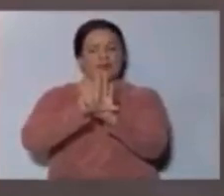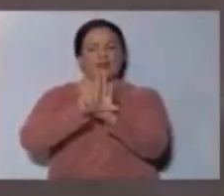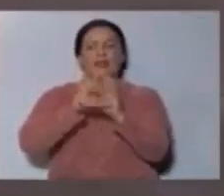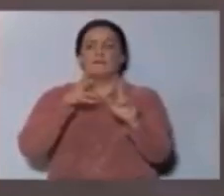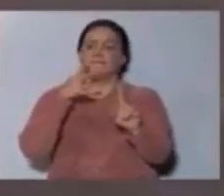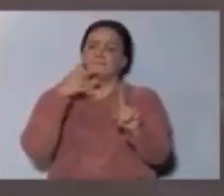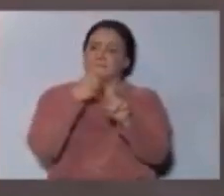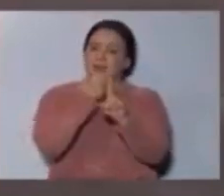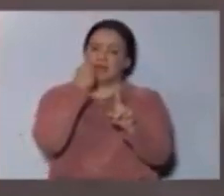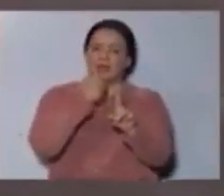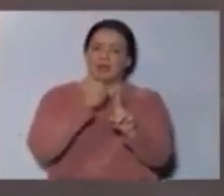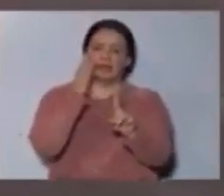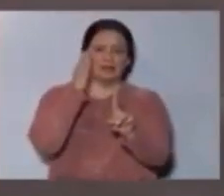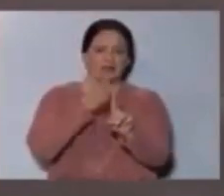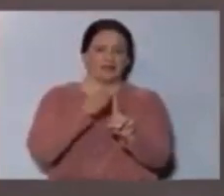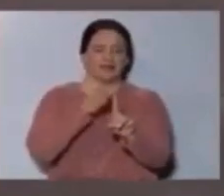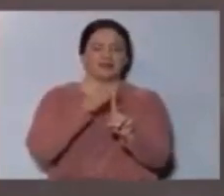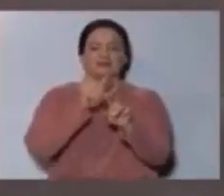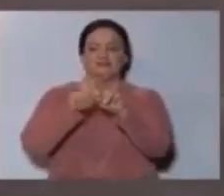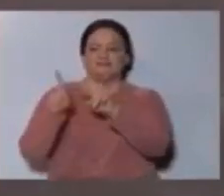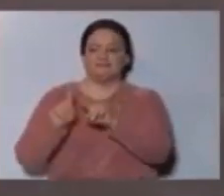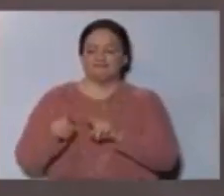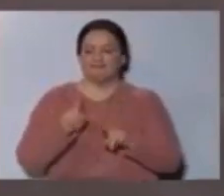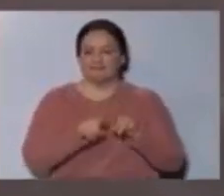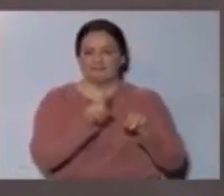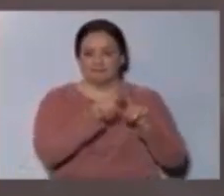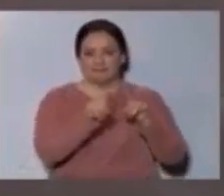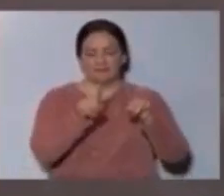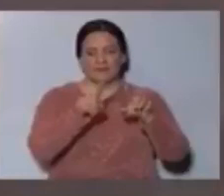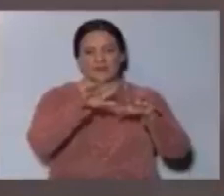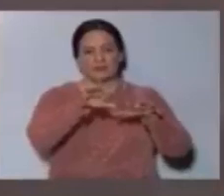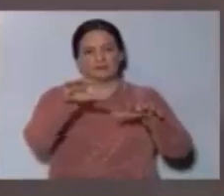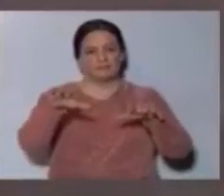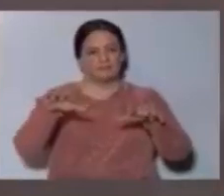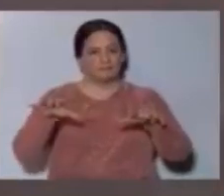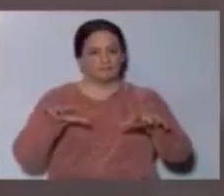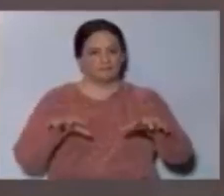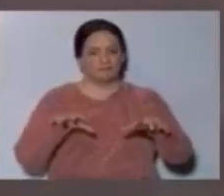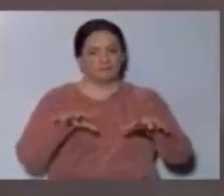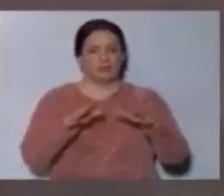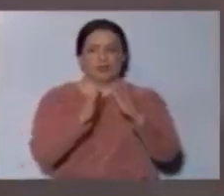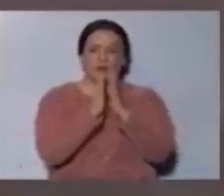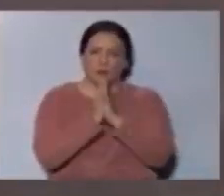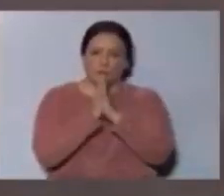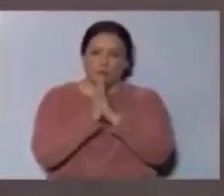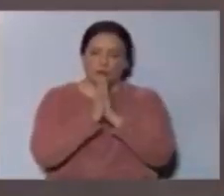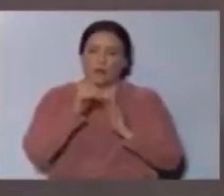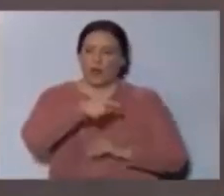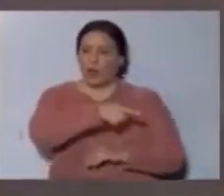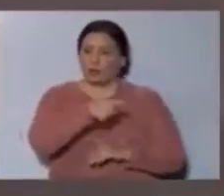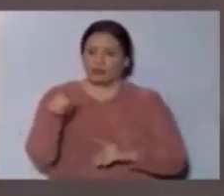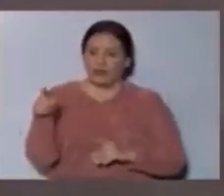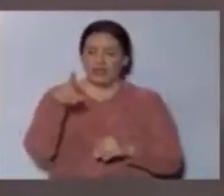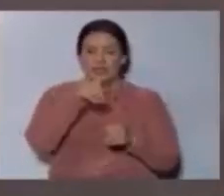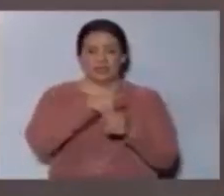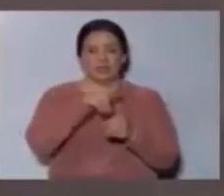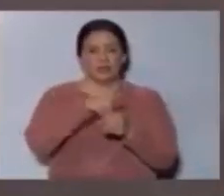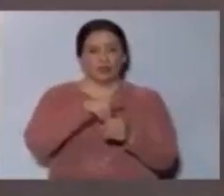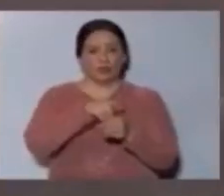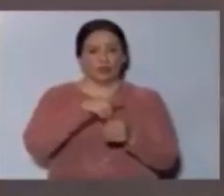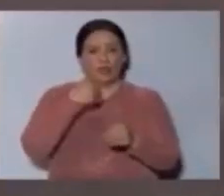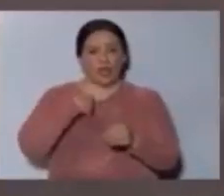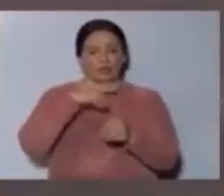impactarán directamente en distintos sectores y que ruego a todos ustedes, señores diputados y